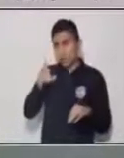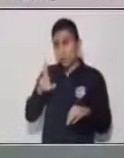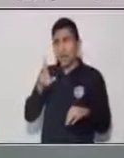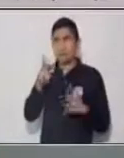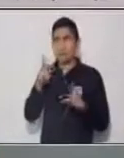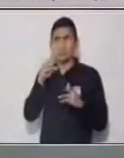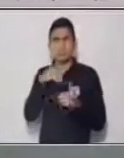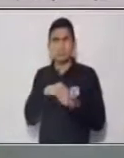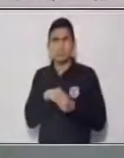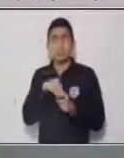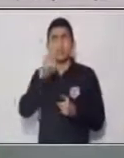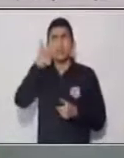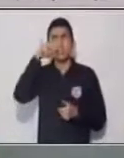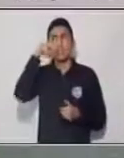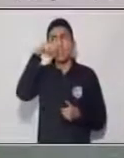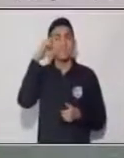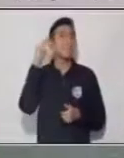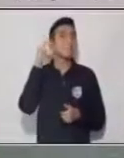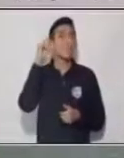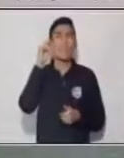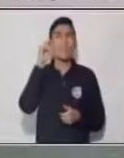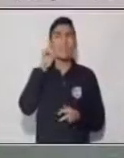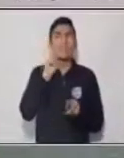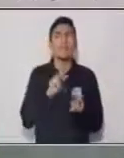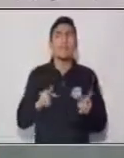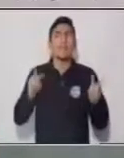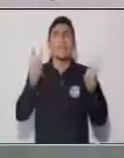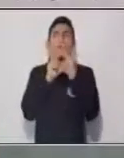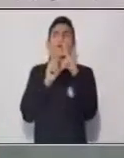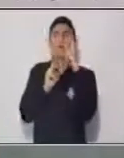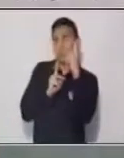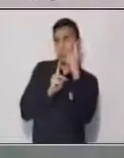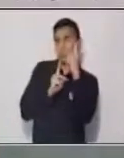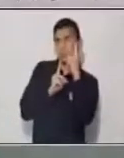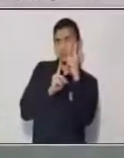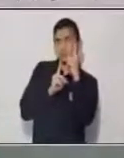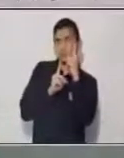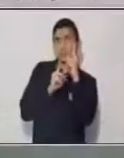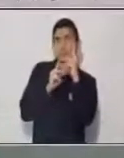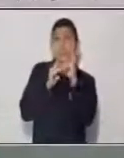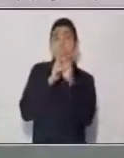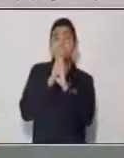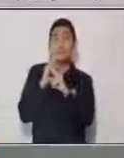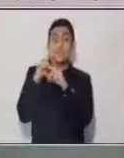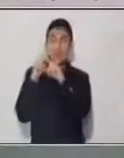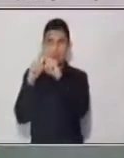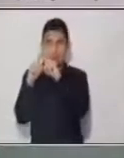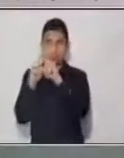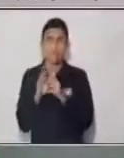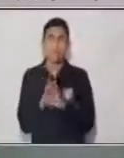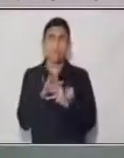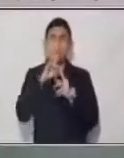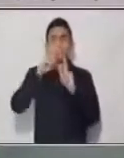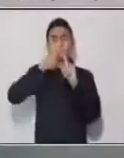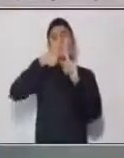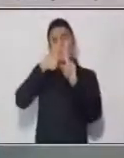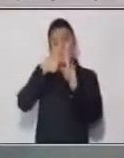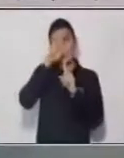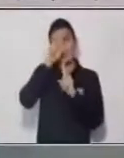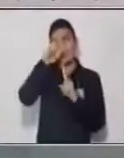la integral del valor 1 y nos va a dar el valor x más una